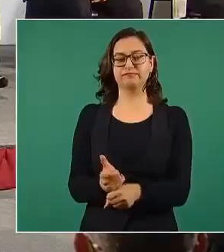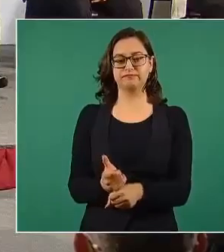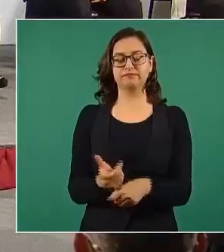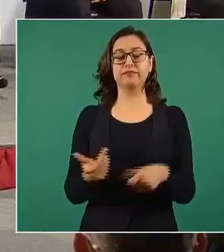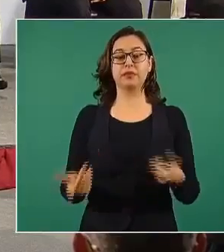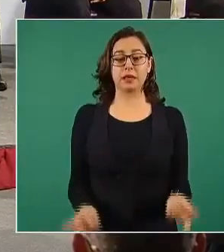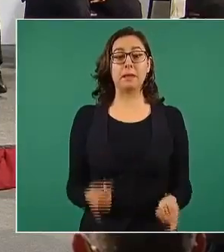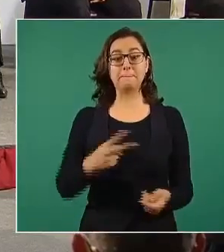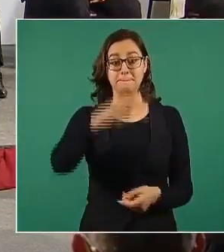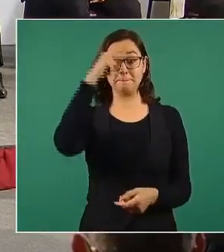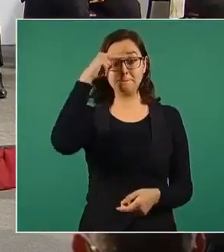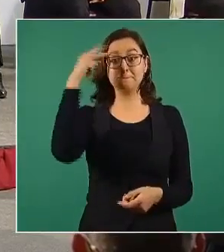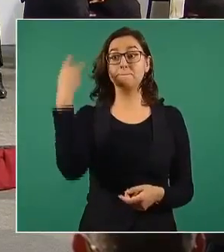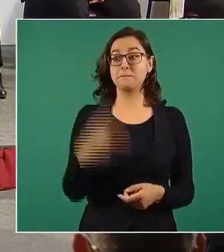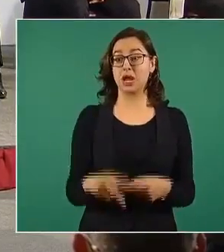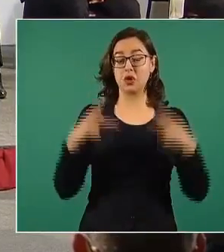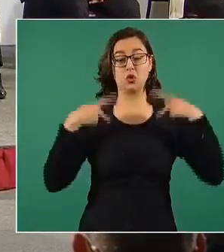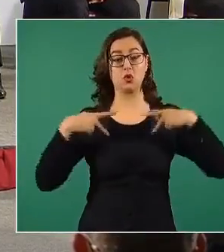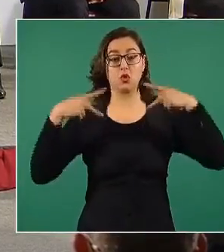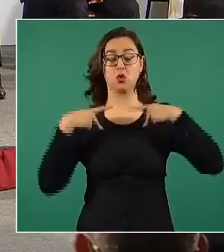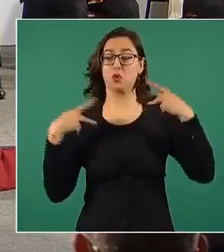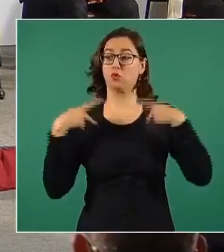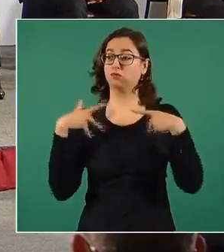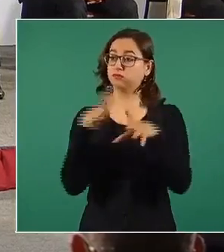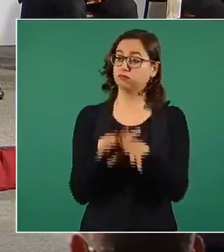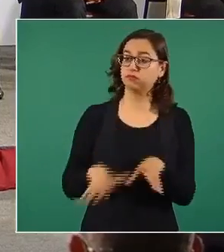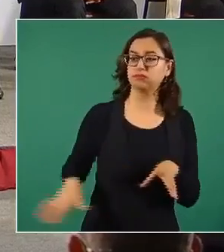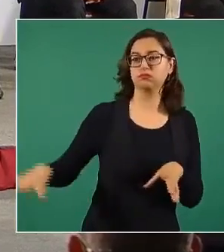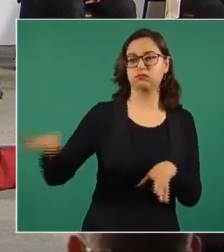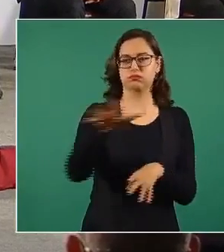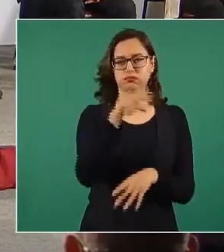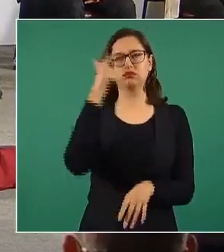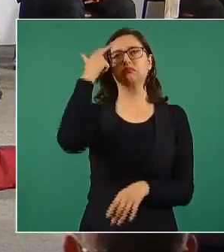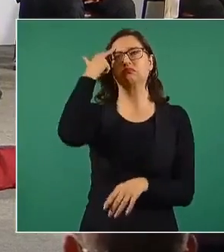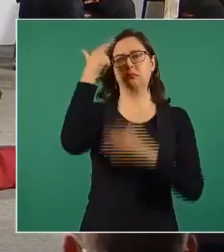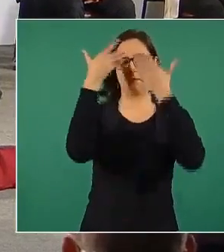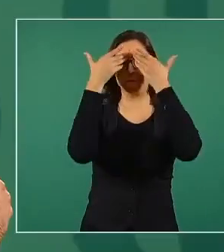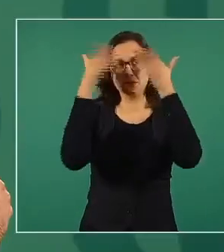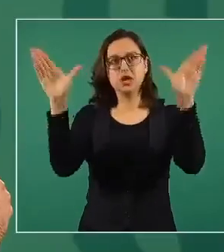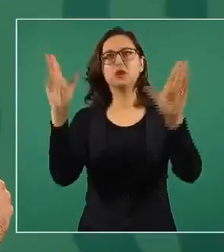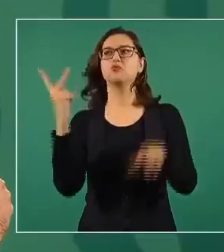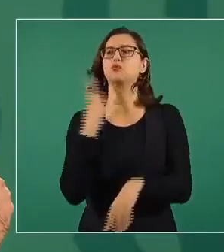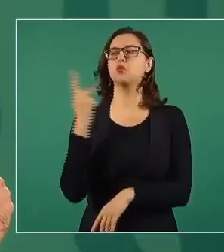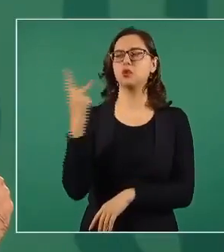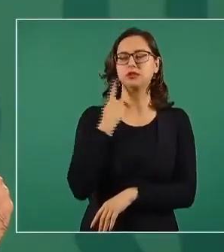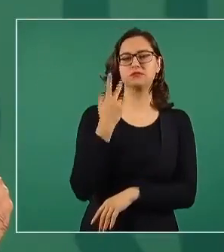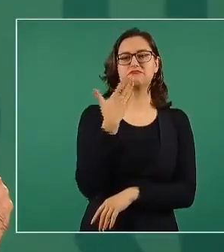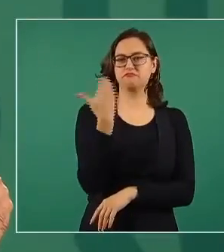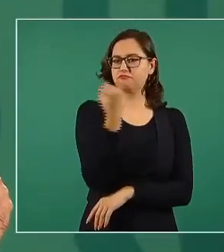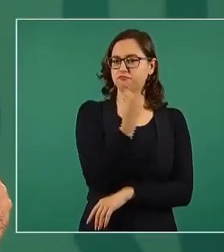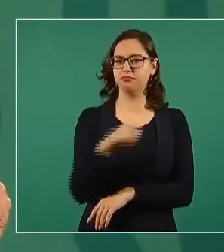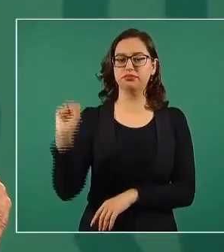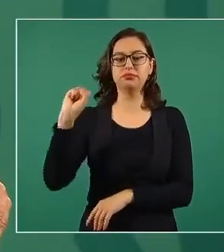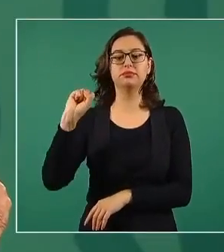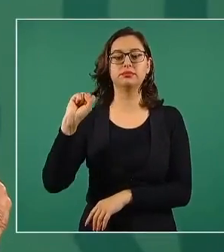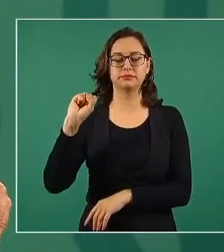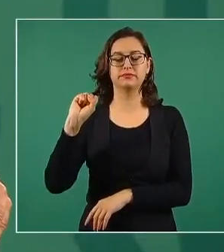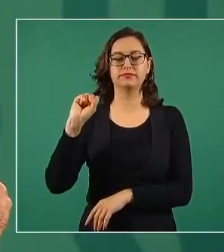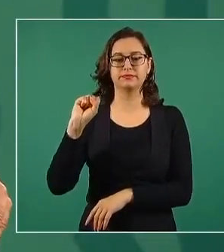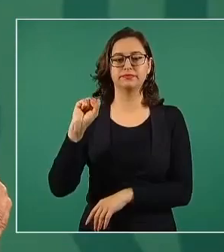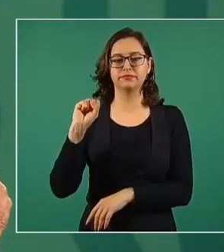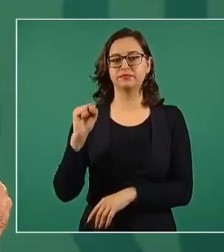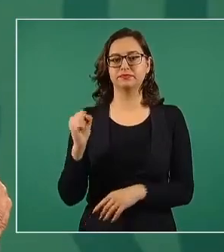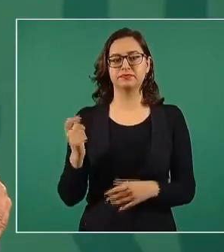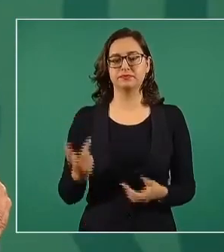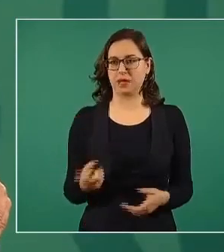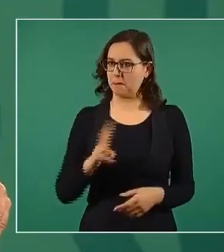El pueblo de México es de los pueblos con más conciencia política, de lo